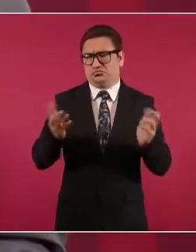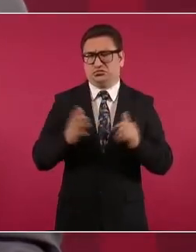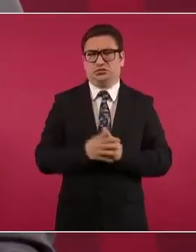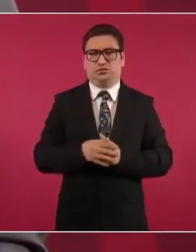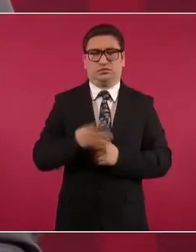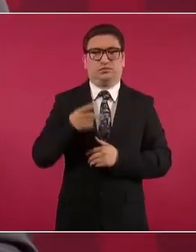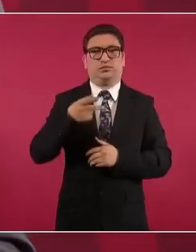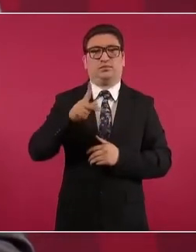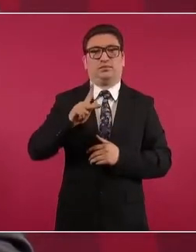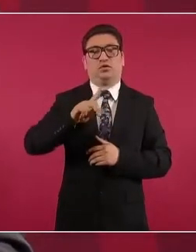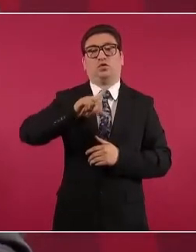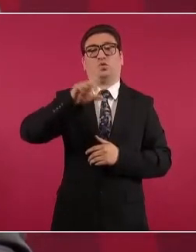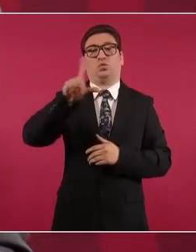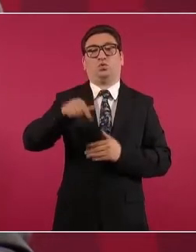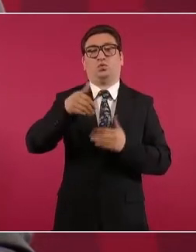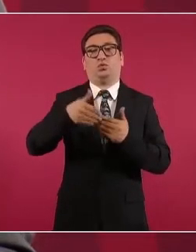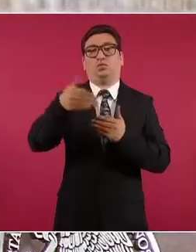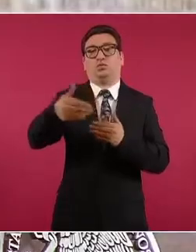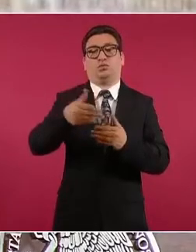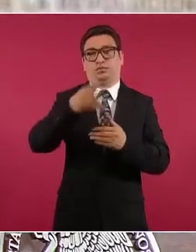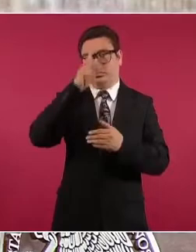pero que no se llegue a más.